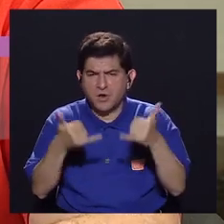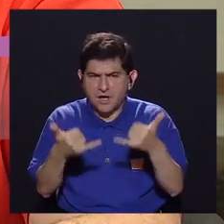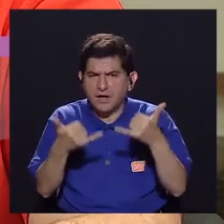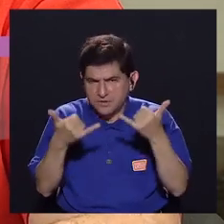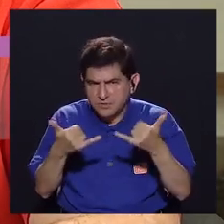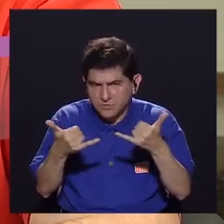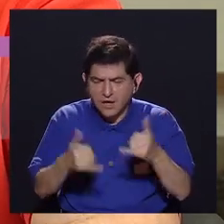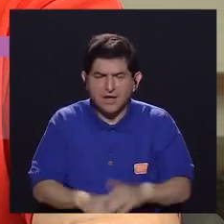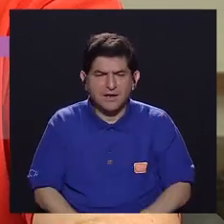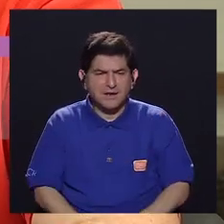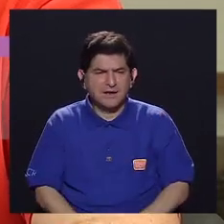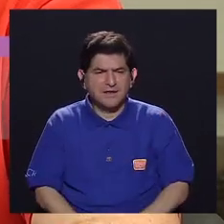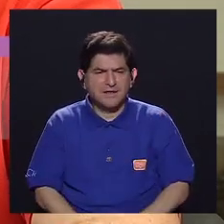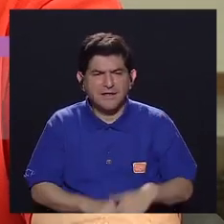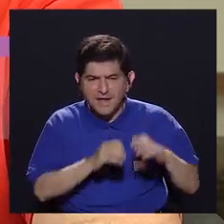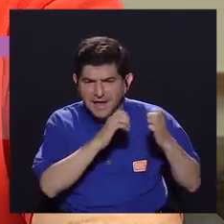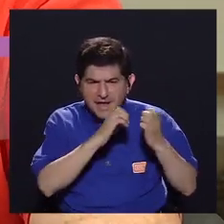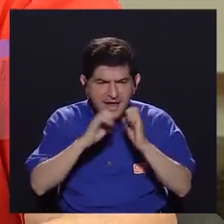primaria y secundaria,